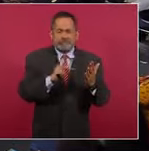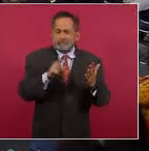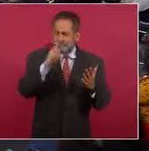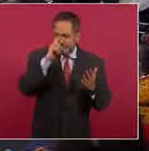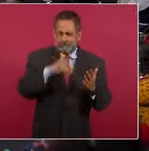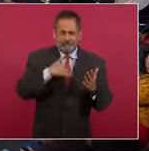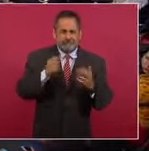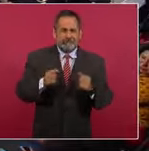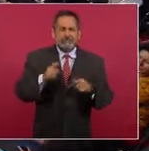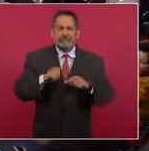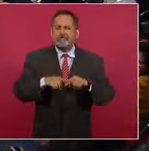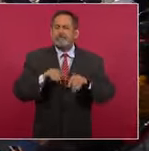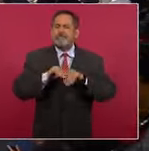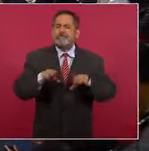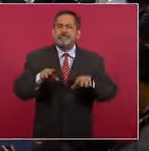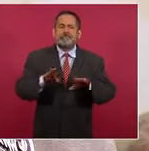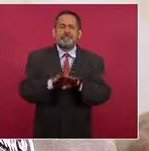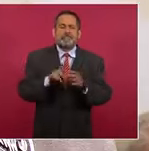Seguramente el que lo puso,